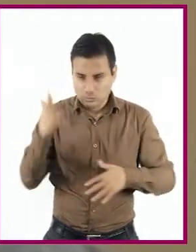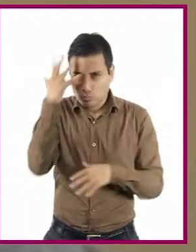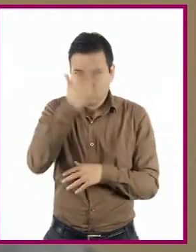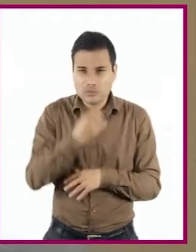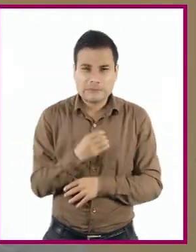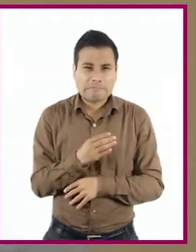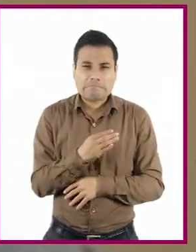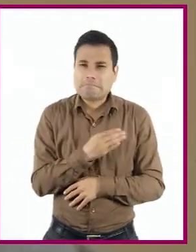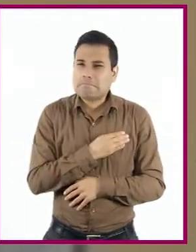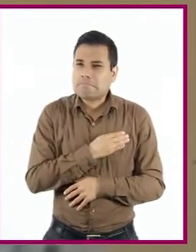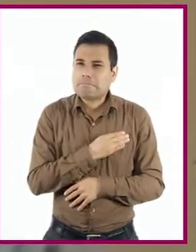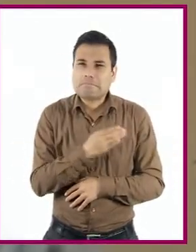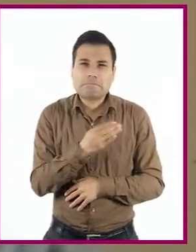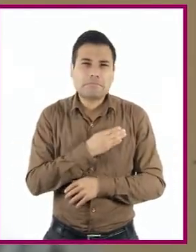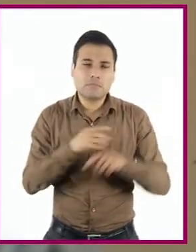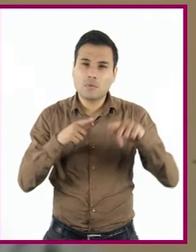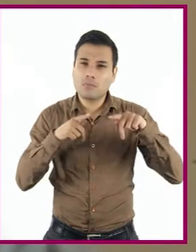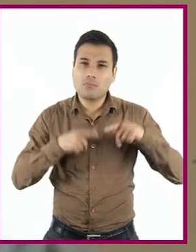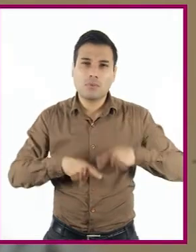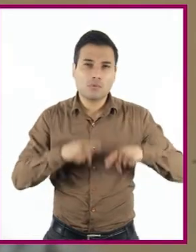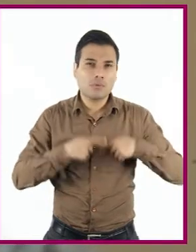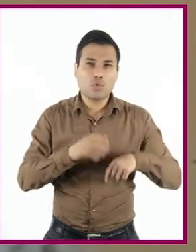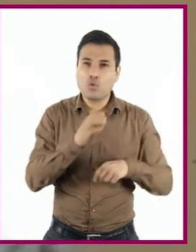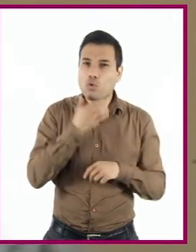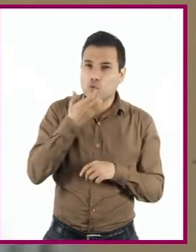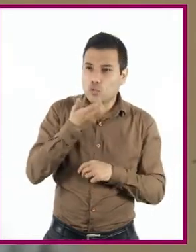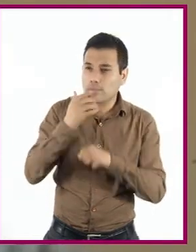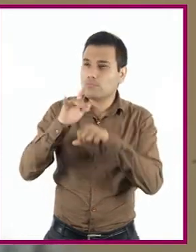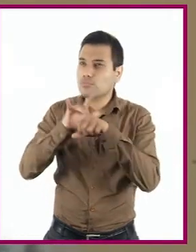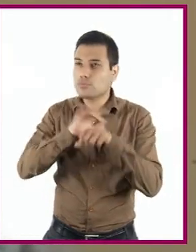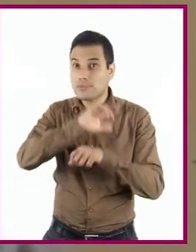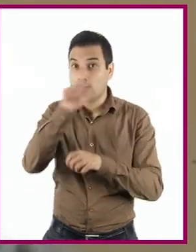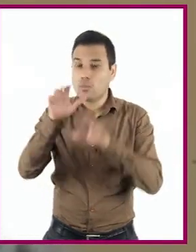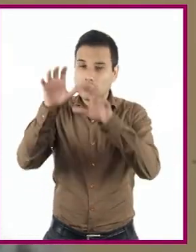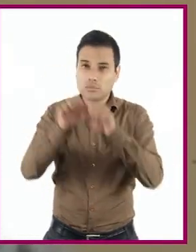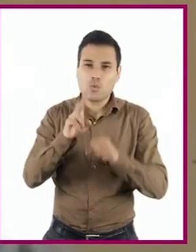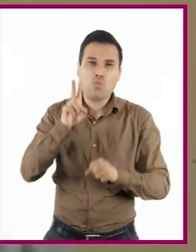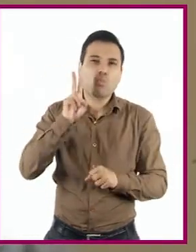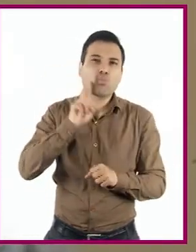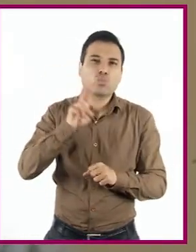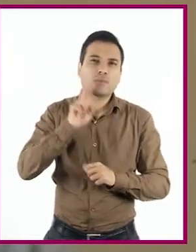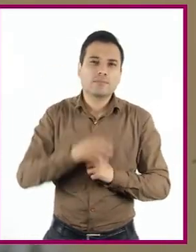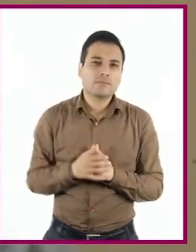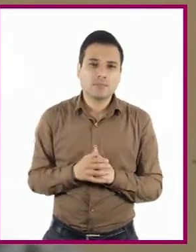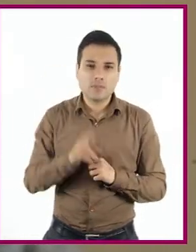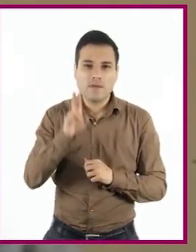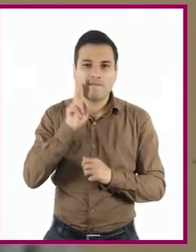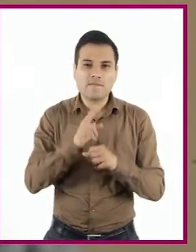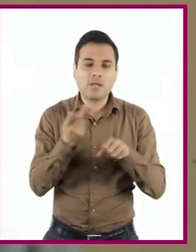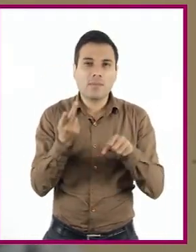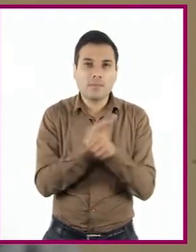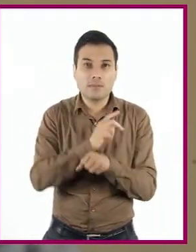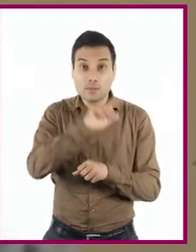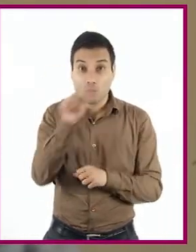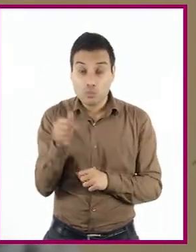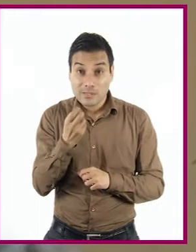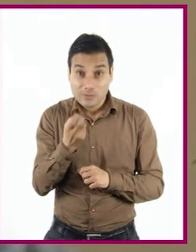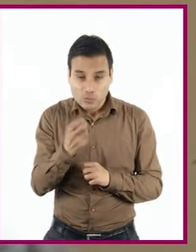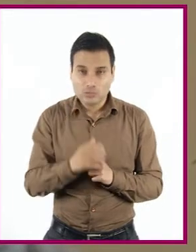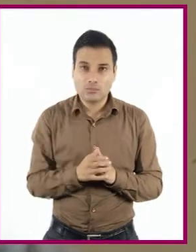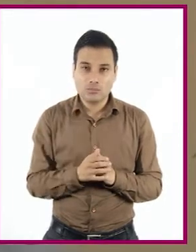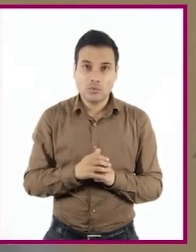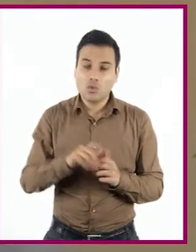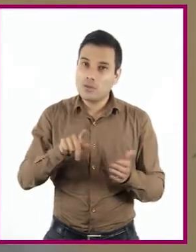se dejaban agarrar por la gente. Se tomaron varias aves para hacerle pruebas y ver qué es lo que pasaba. Entonces esto ocasionó